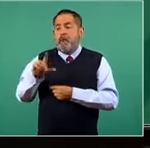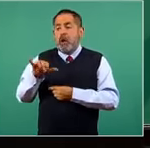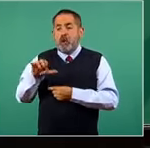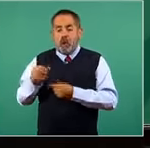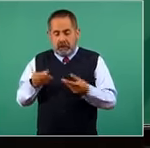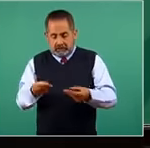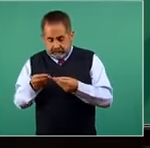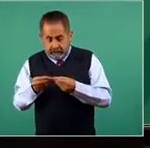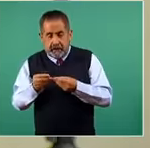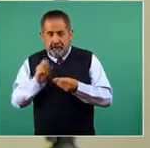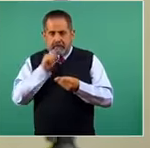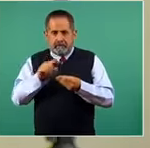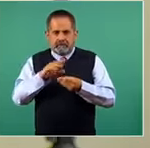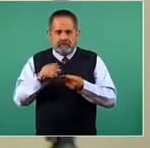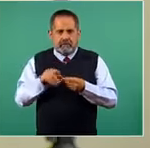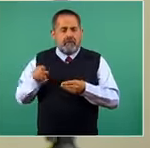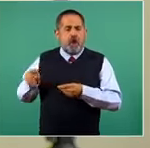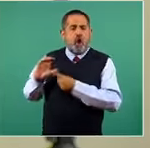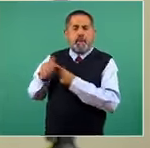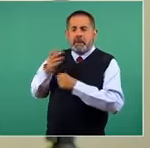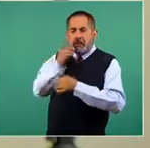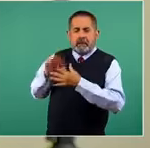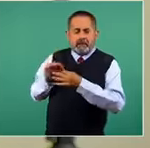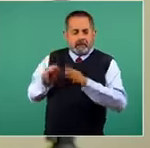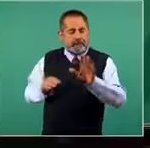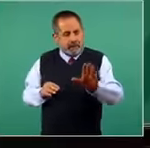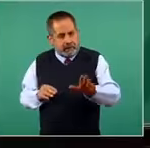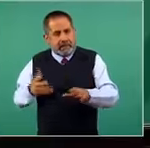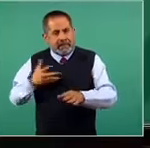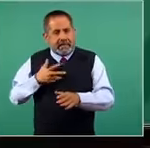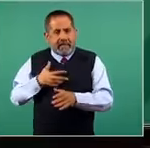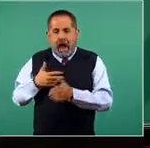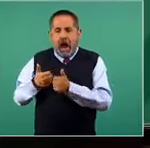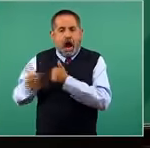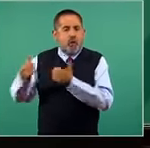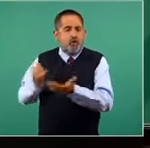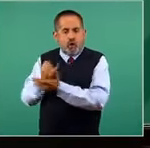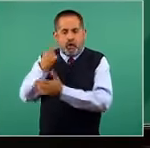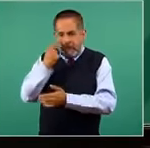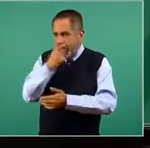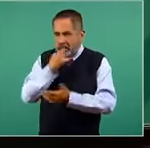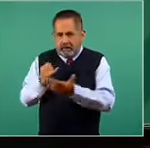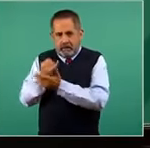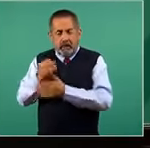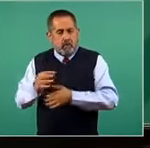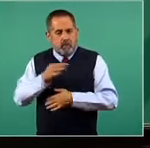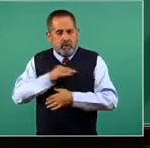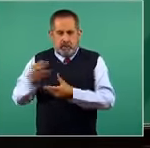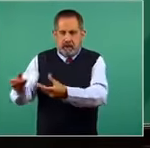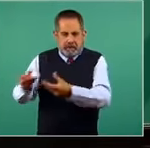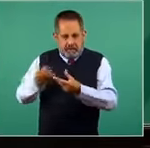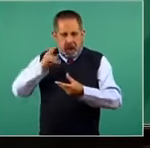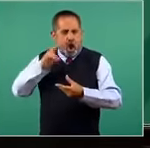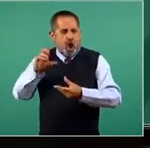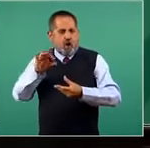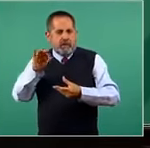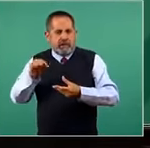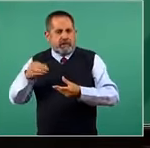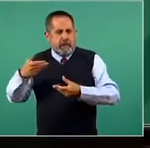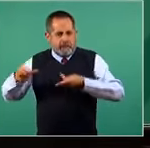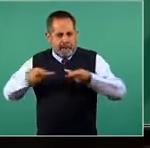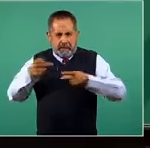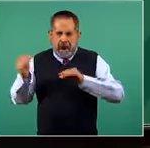otra información. ¿Y qué dijo el comité? Como le digo, tiene autonomía técnica en gestión, pero podemos ver que COFEPRIS nos prepare